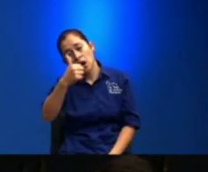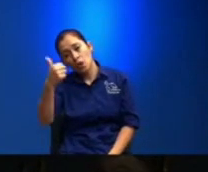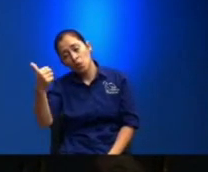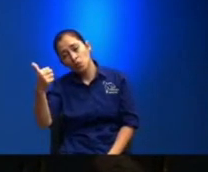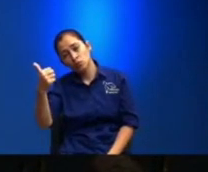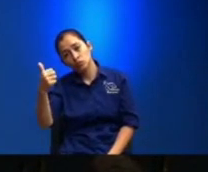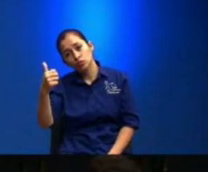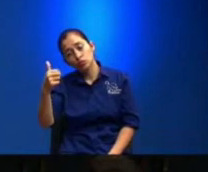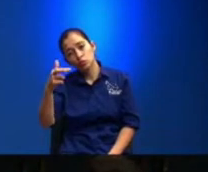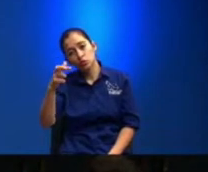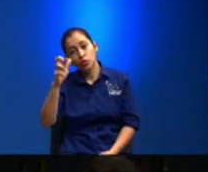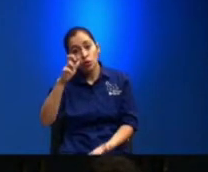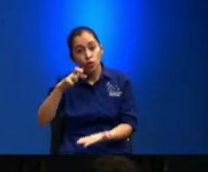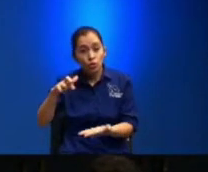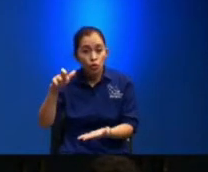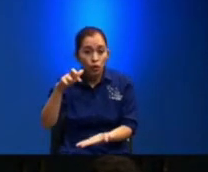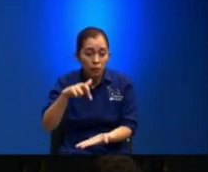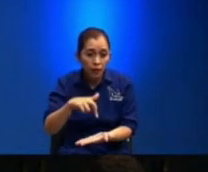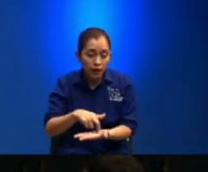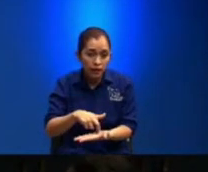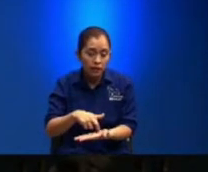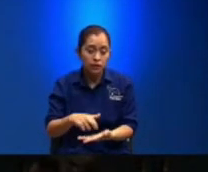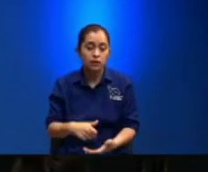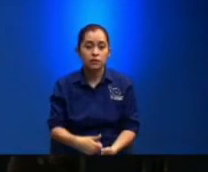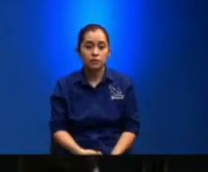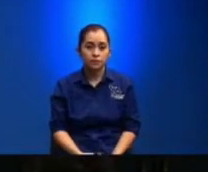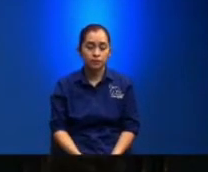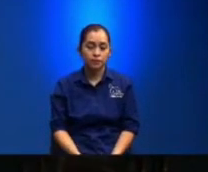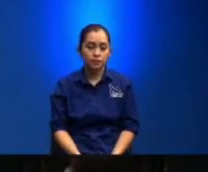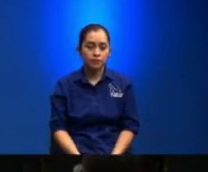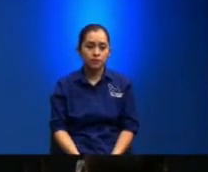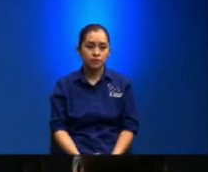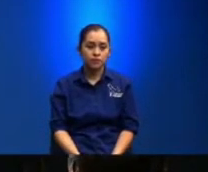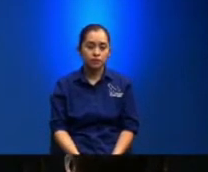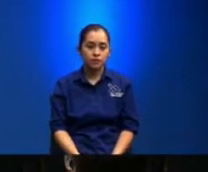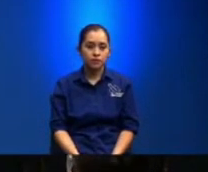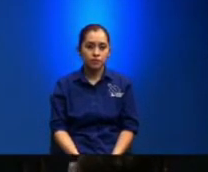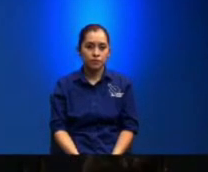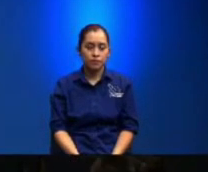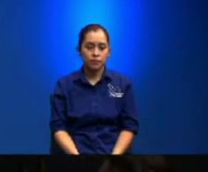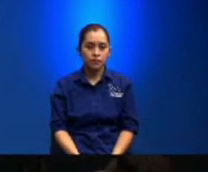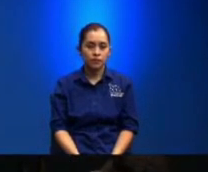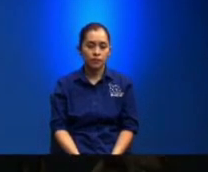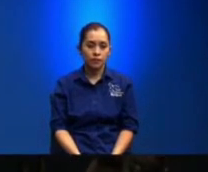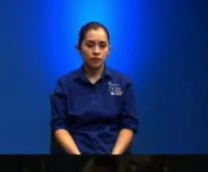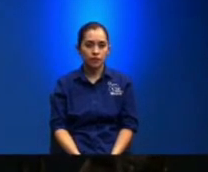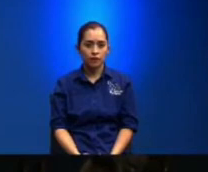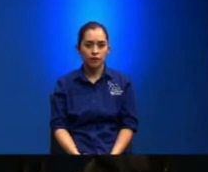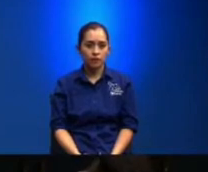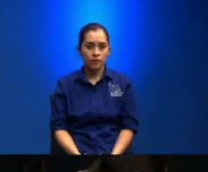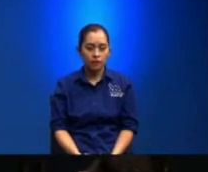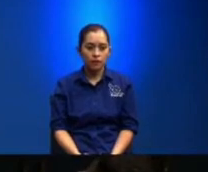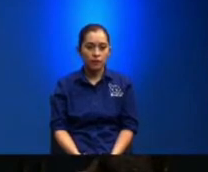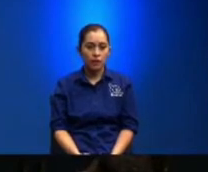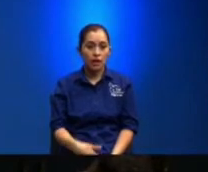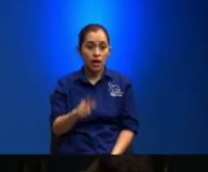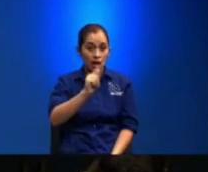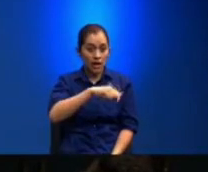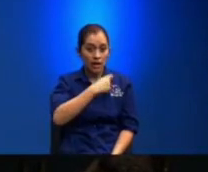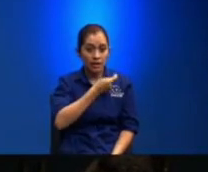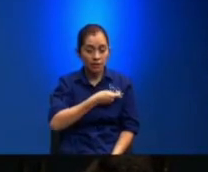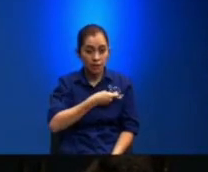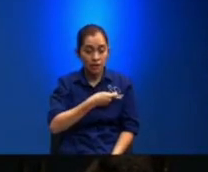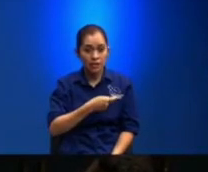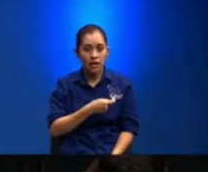españa aunque en españa hay más hondureños que guatemaltecos muchísimos donde es que se pusieron las pilas